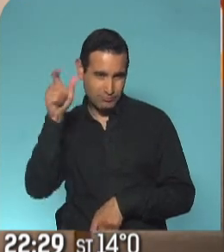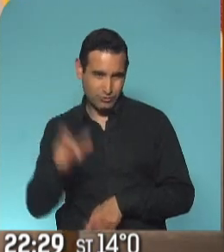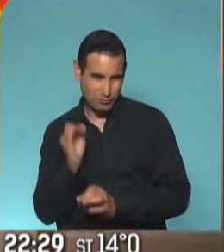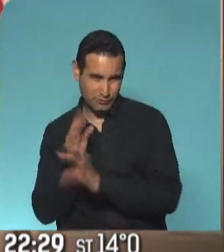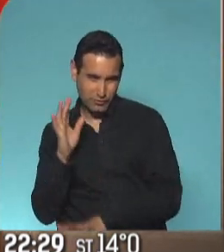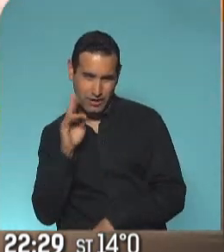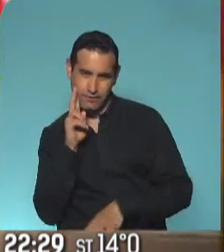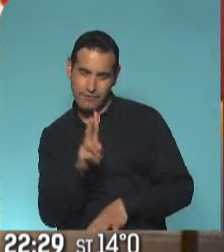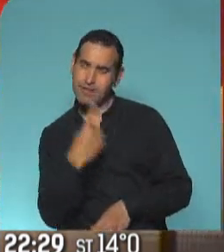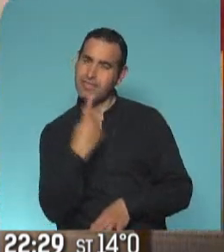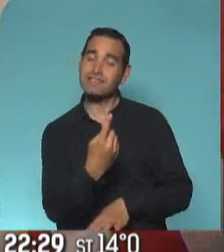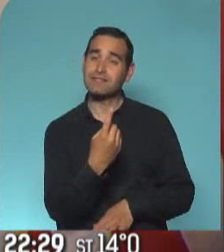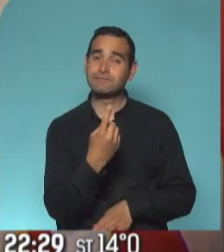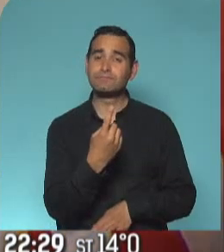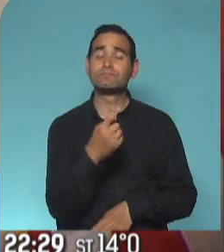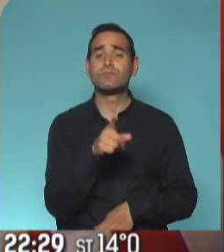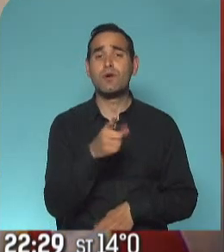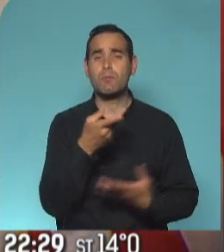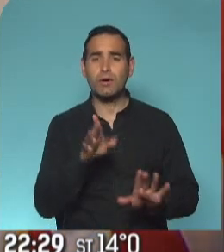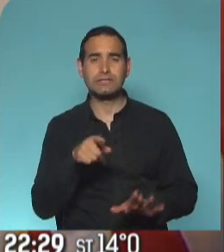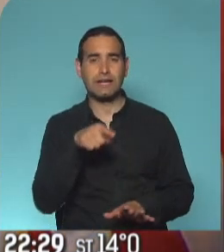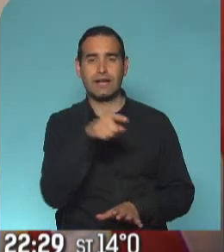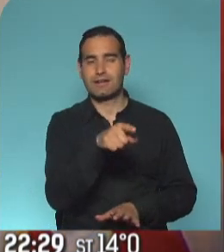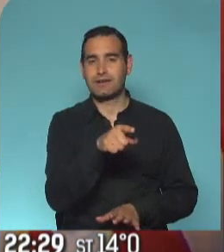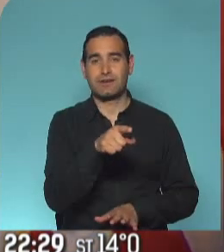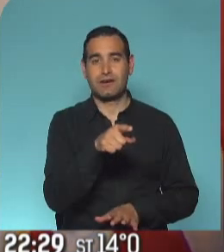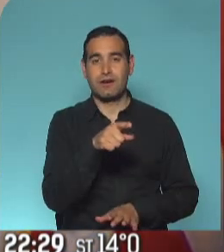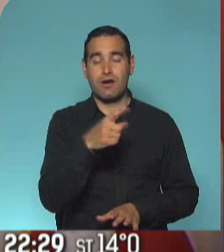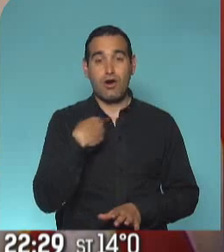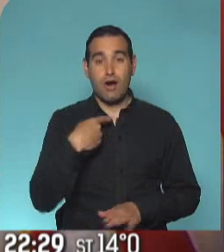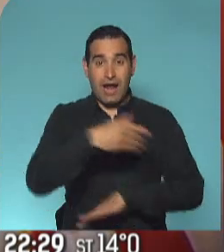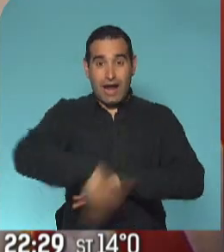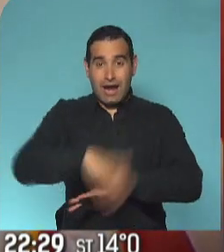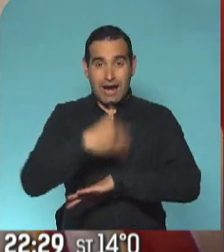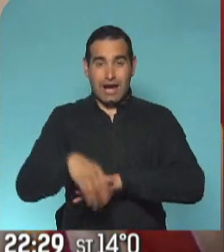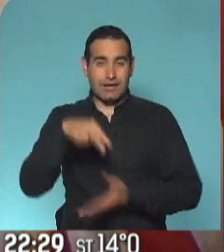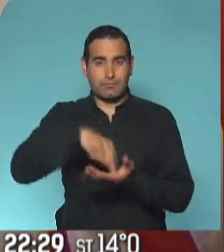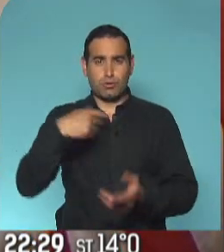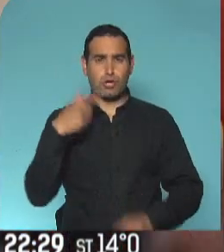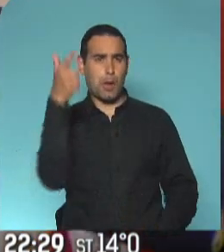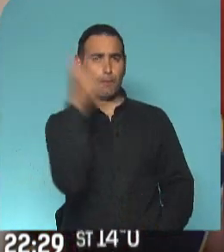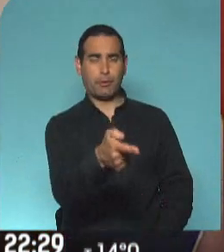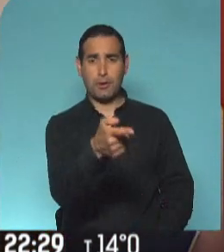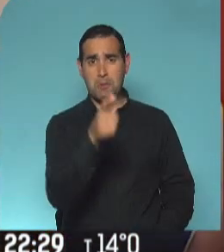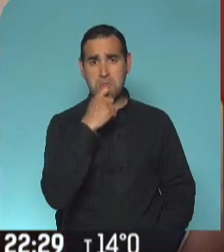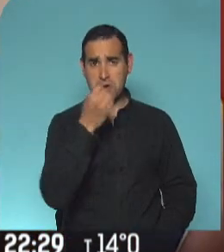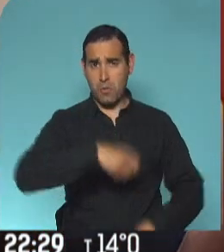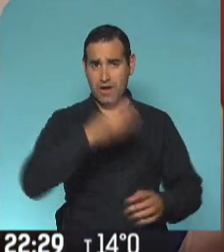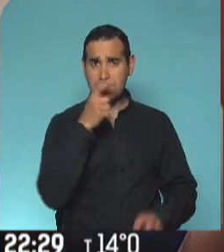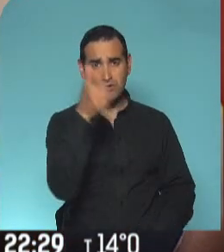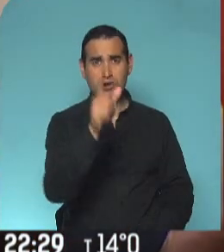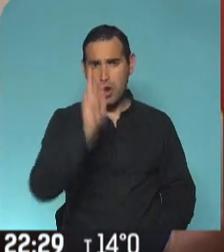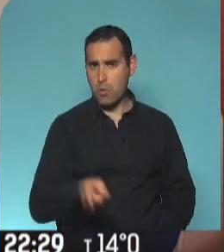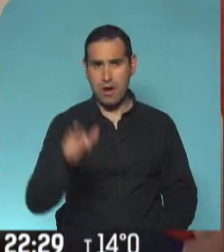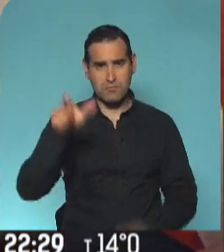días, dijo en campaña: podría pararme en medio de la Quinta Avenida, pegarle un tiro a alguien y aún así no perdería